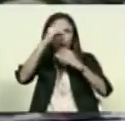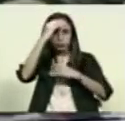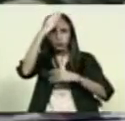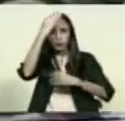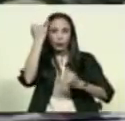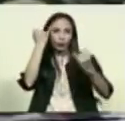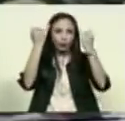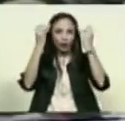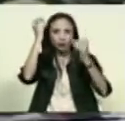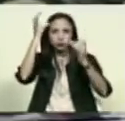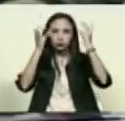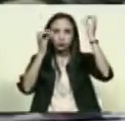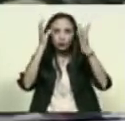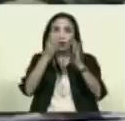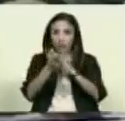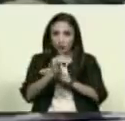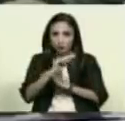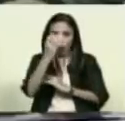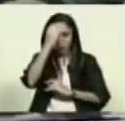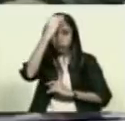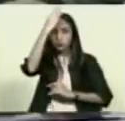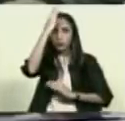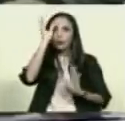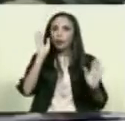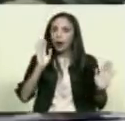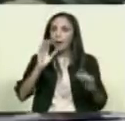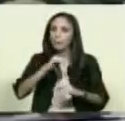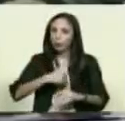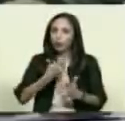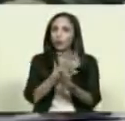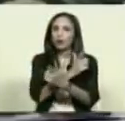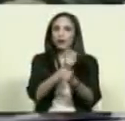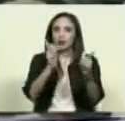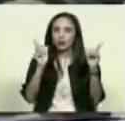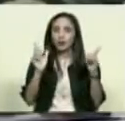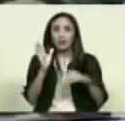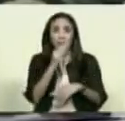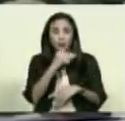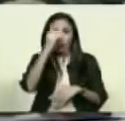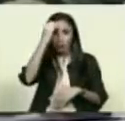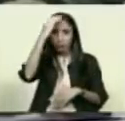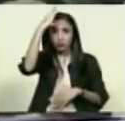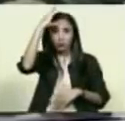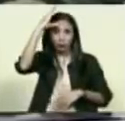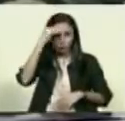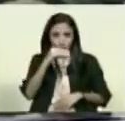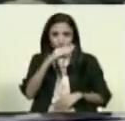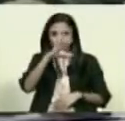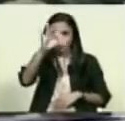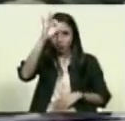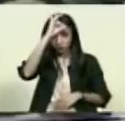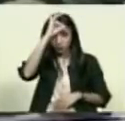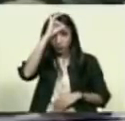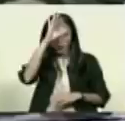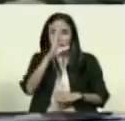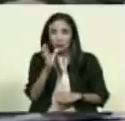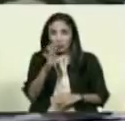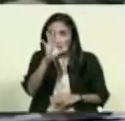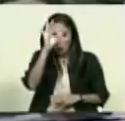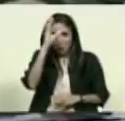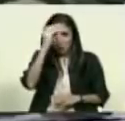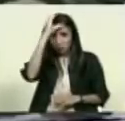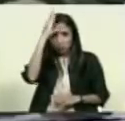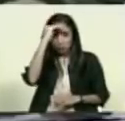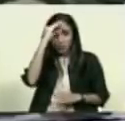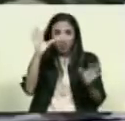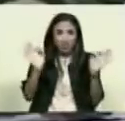ser. Esa es la Venezuela que yo sueño, esa es la Venezuela de nuestro sueño, la Venezuela de la prosperidad, la